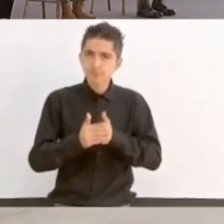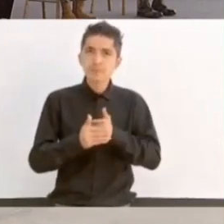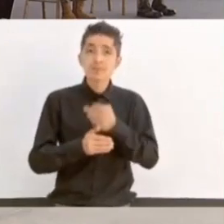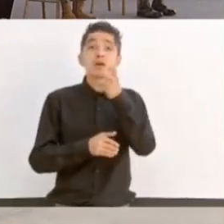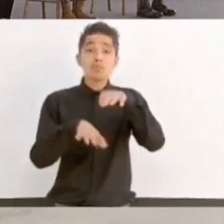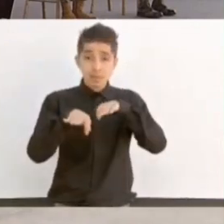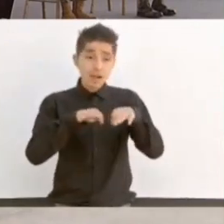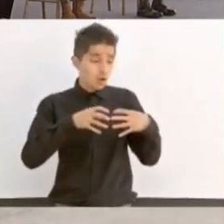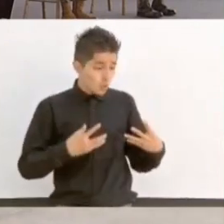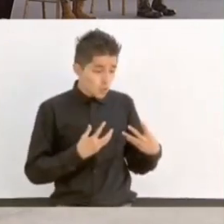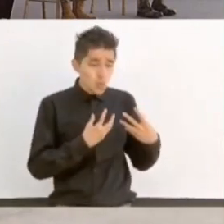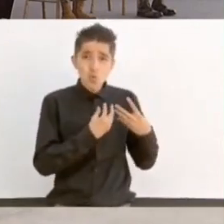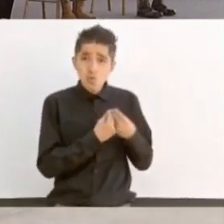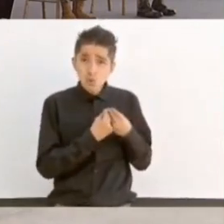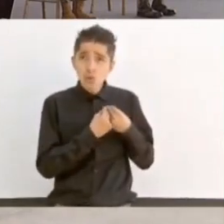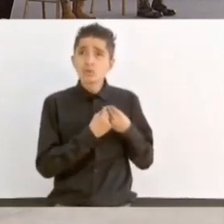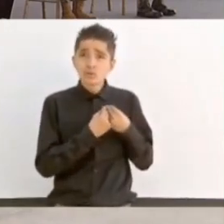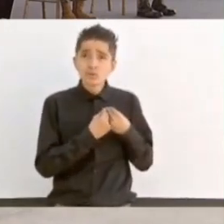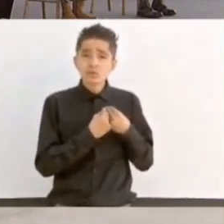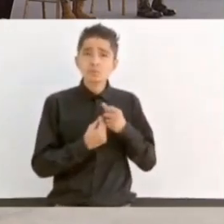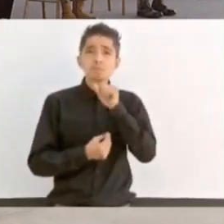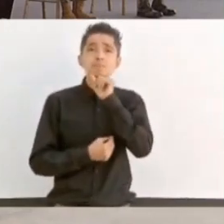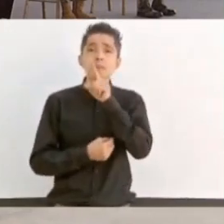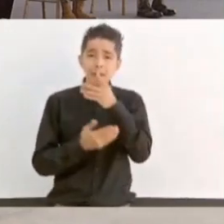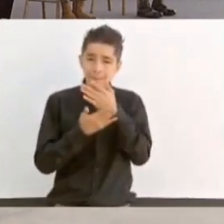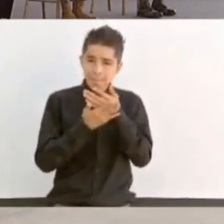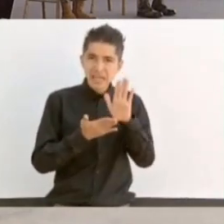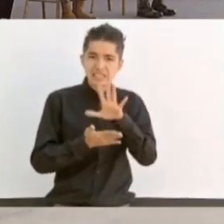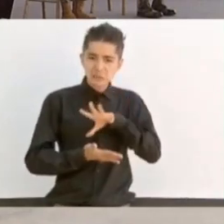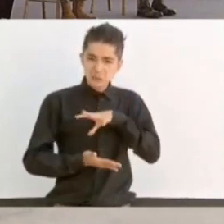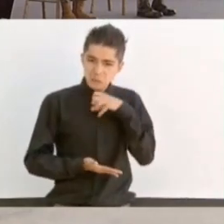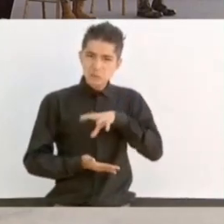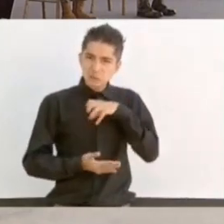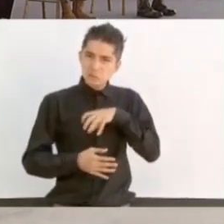Trabajamos juntos y con perseverancia.